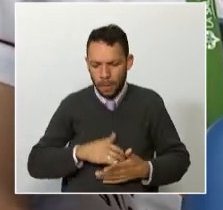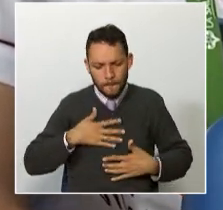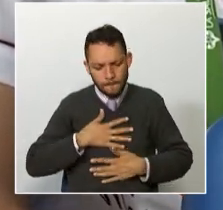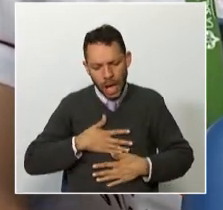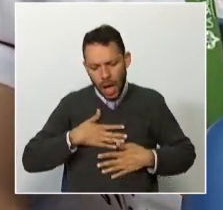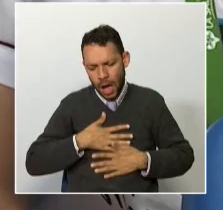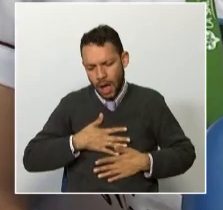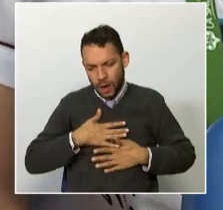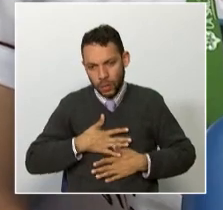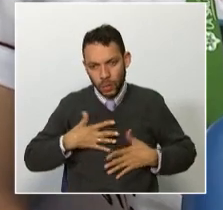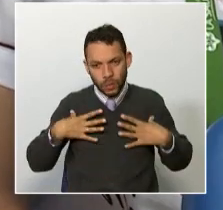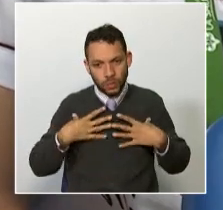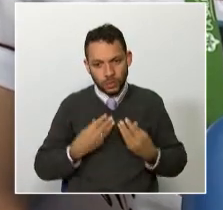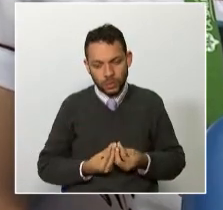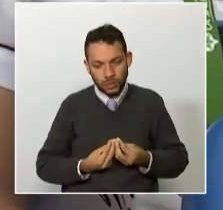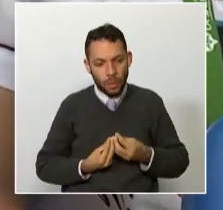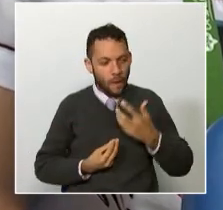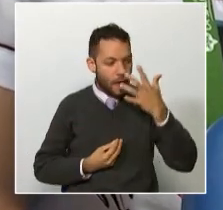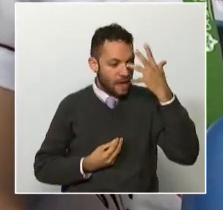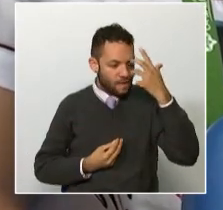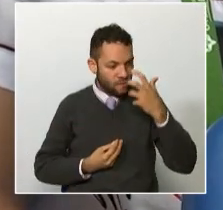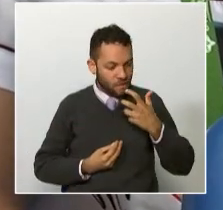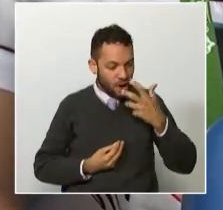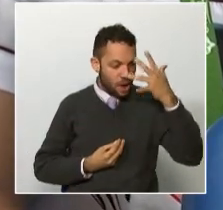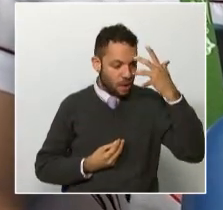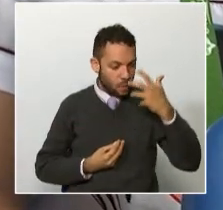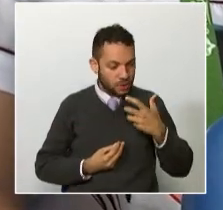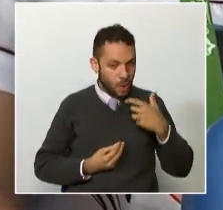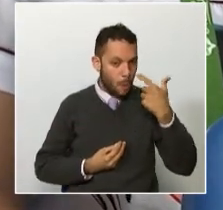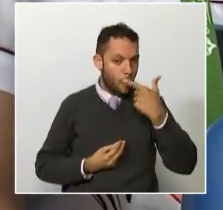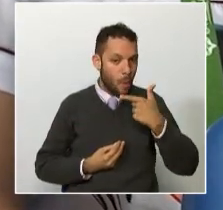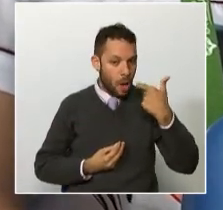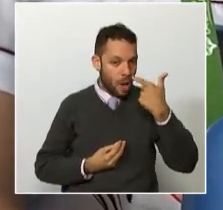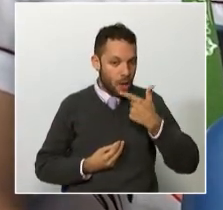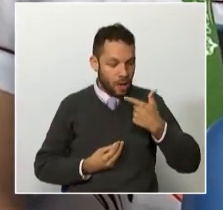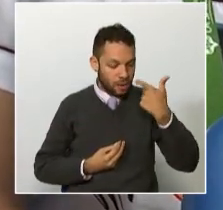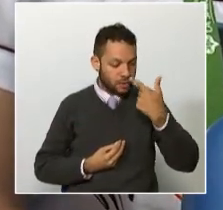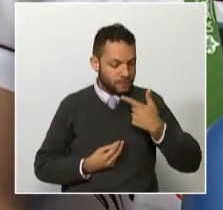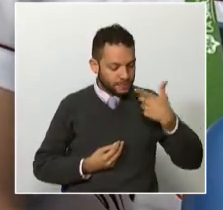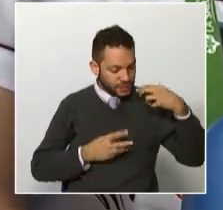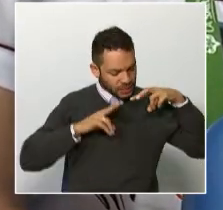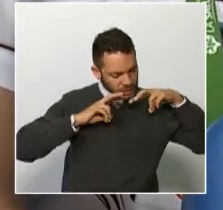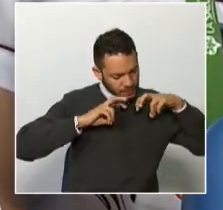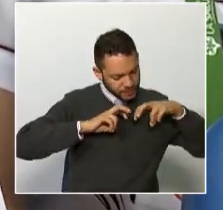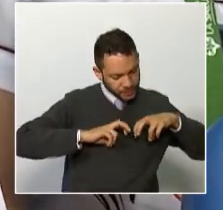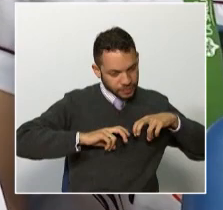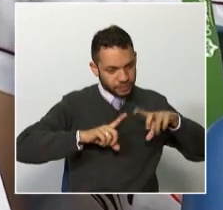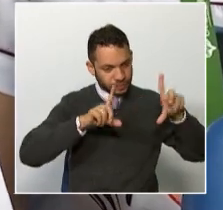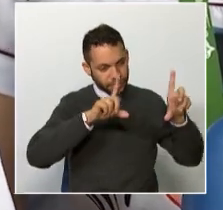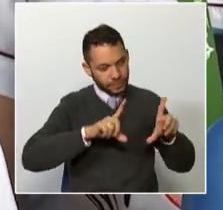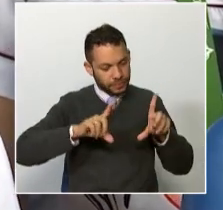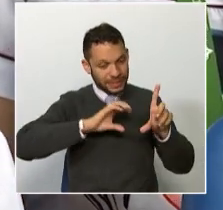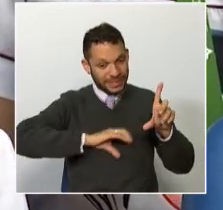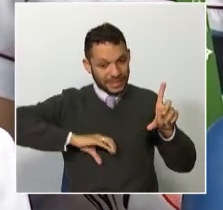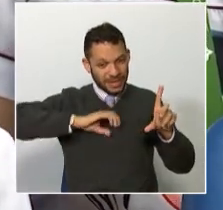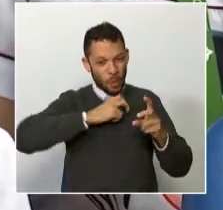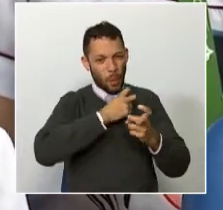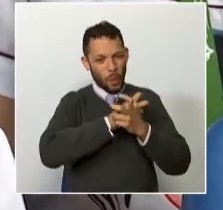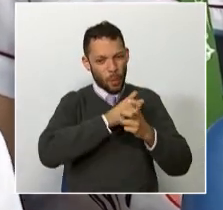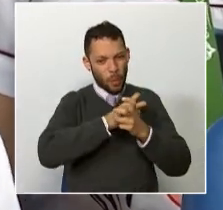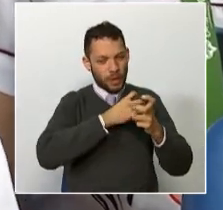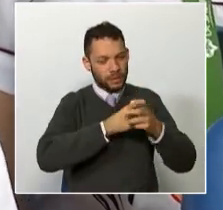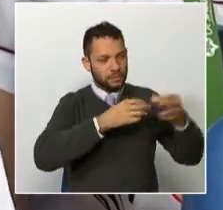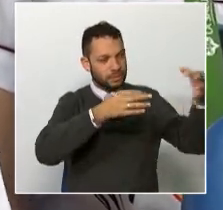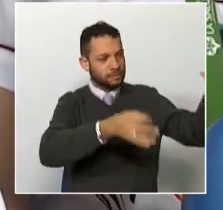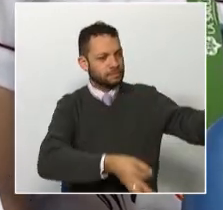cuando yo hago el análisis de boca y de la radiografía, que es el medio de diagnóstico, ya hacemos el análisis que